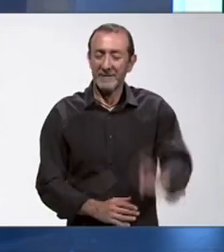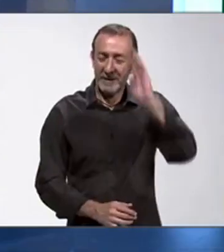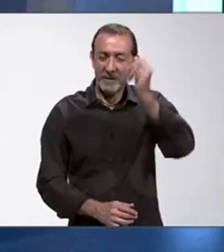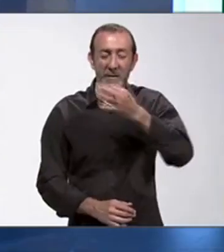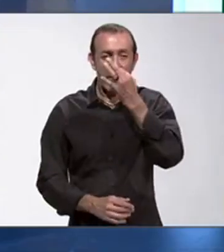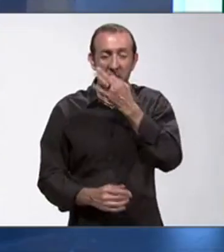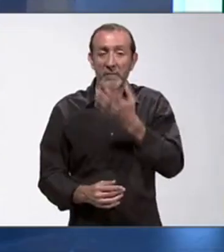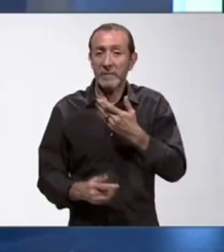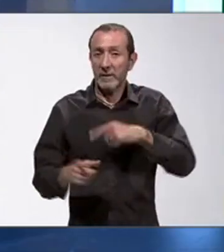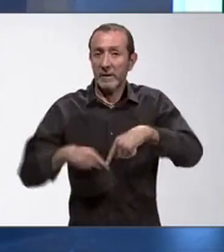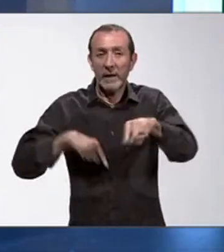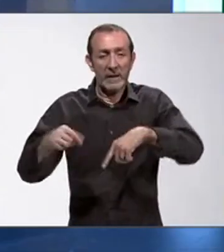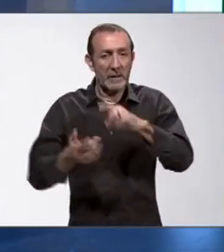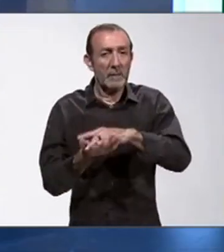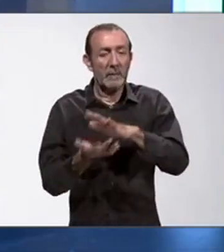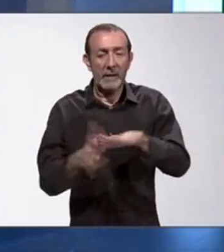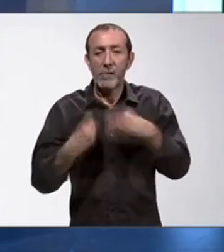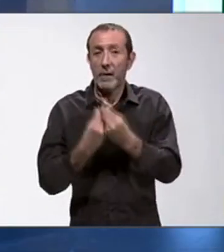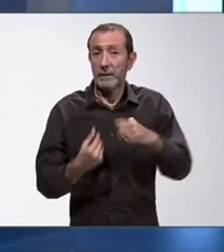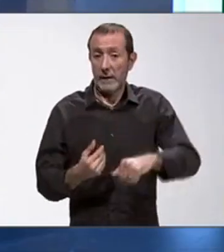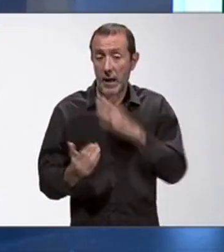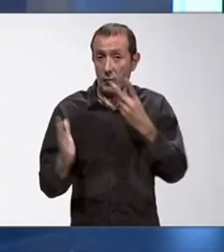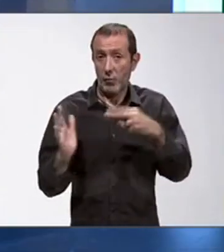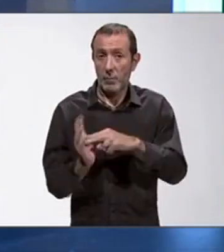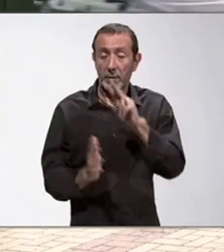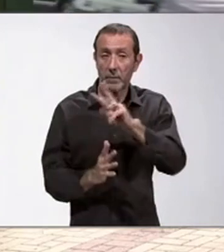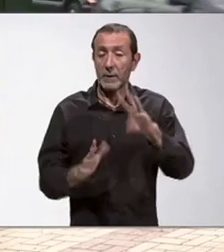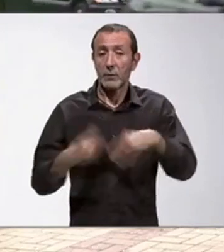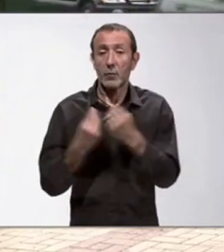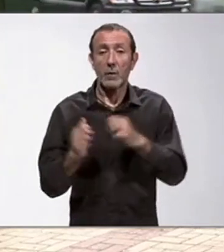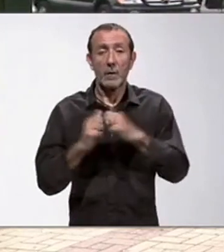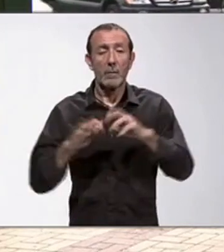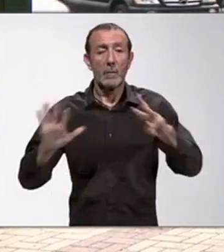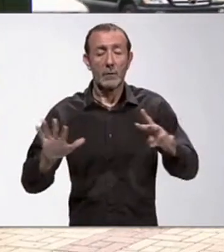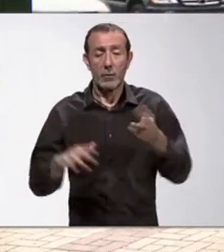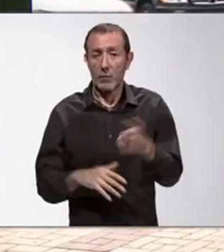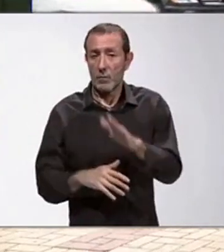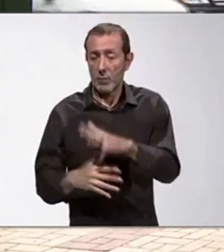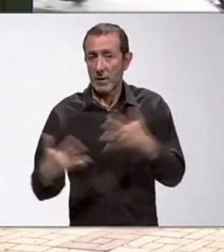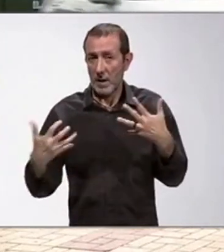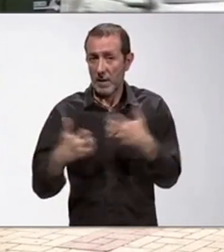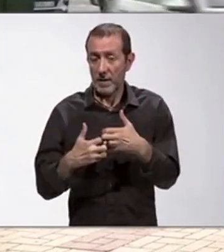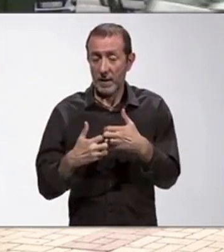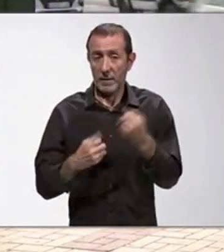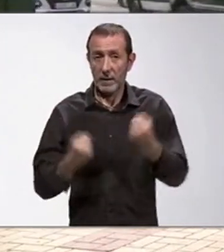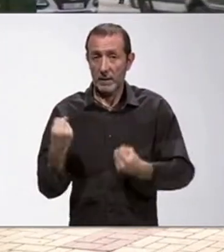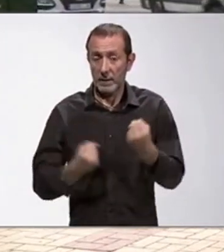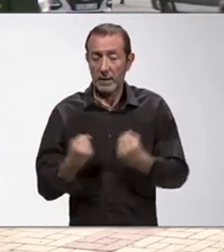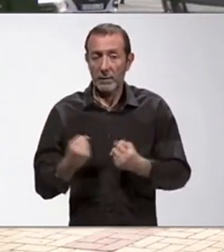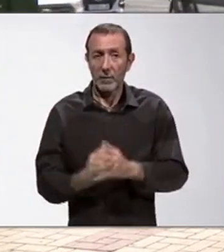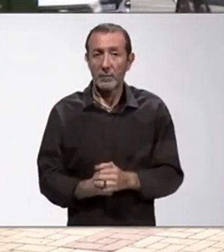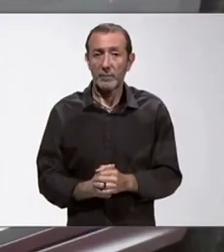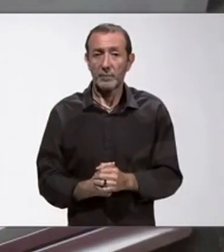¿Qué tal? Buenas tardes. Las carreteras malagueñas se han cobrado en lo que llevamos de año 28 víctimas mortales por accidentes